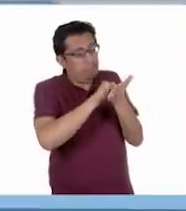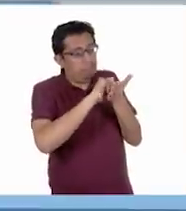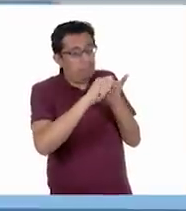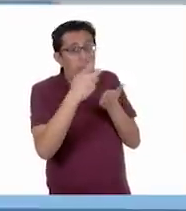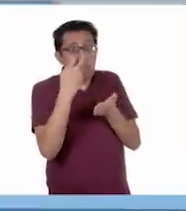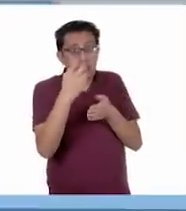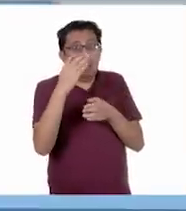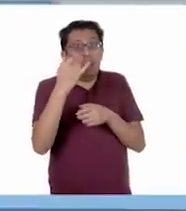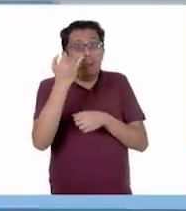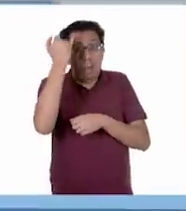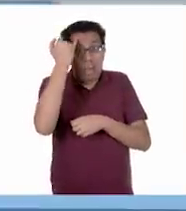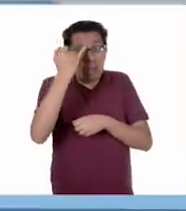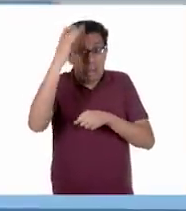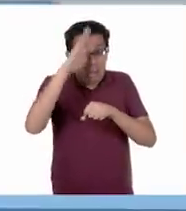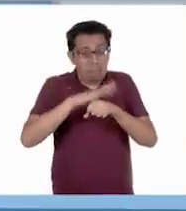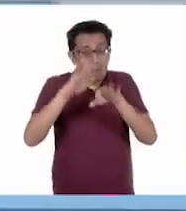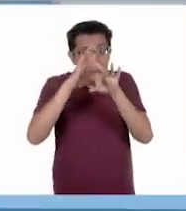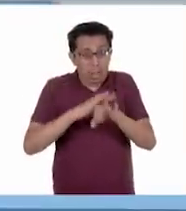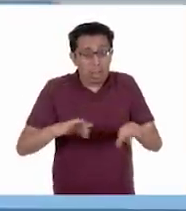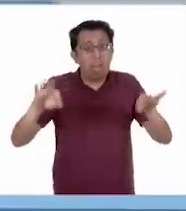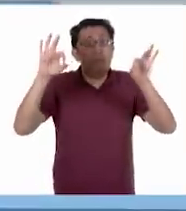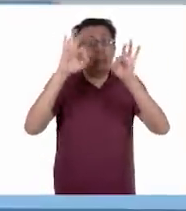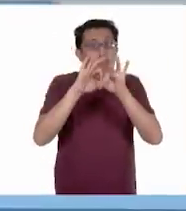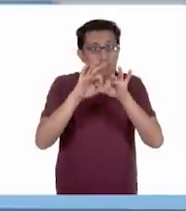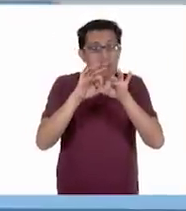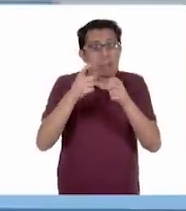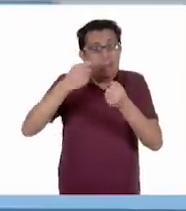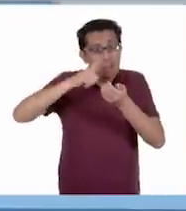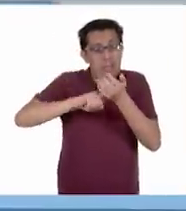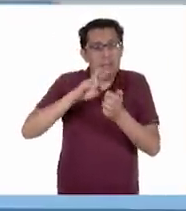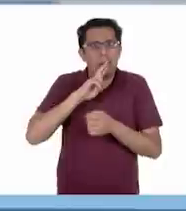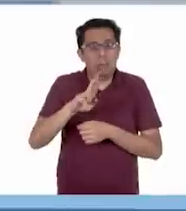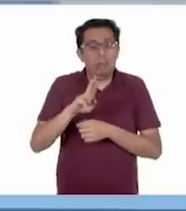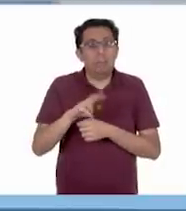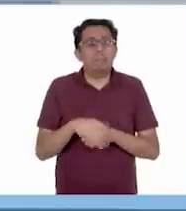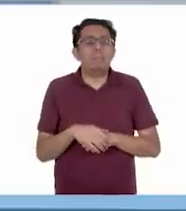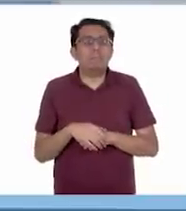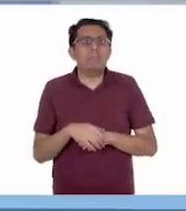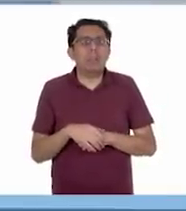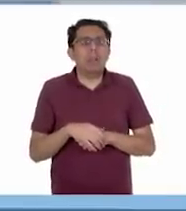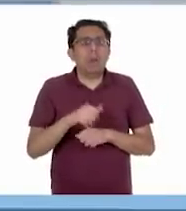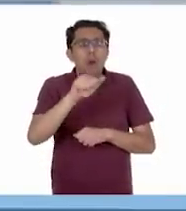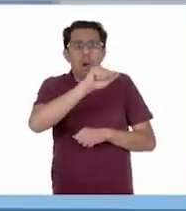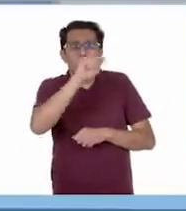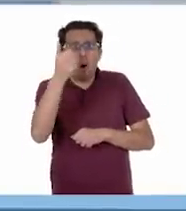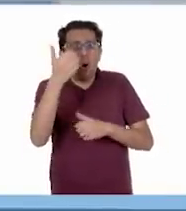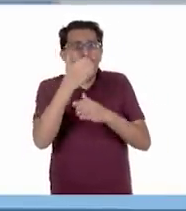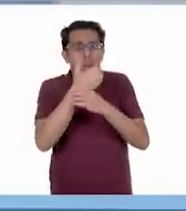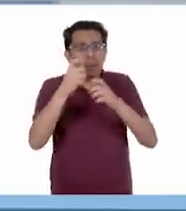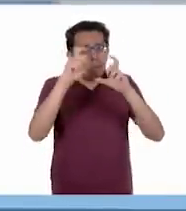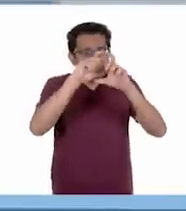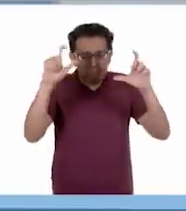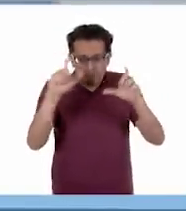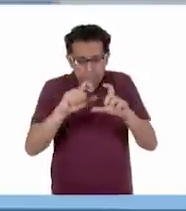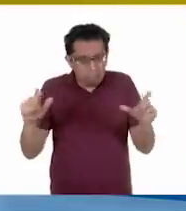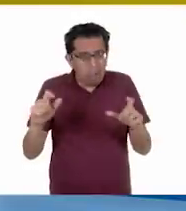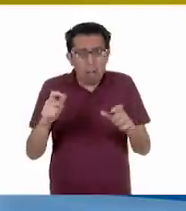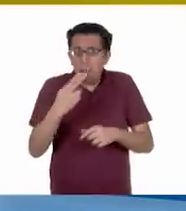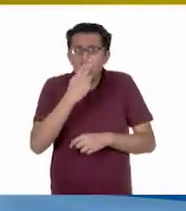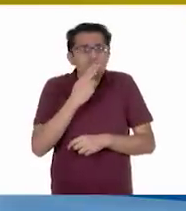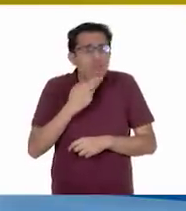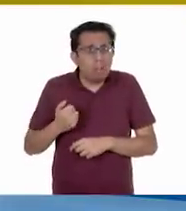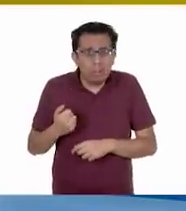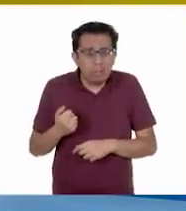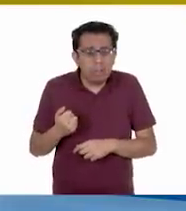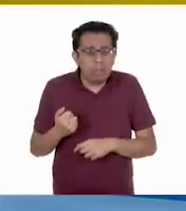respuesta, la respuesta de la doctora Luz, ¿todo lo demás ya no sirve? ¿Cómo que